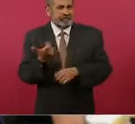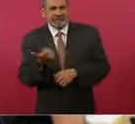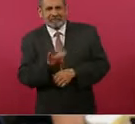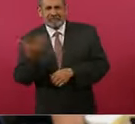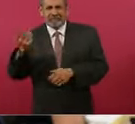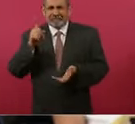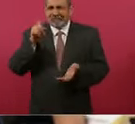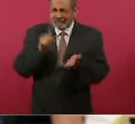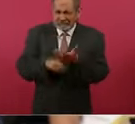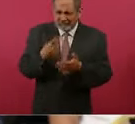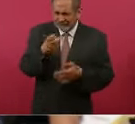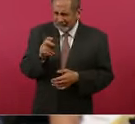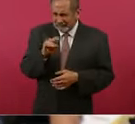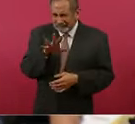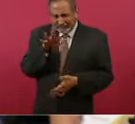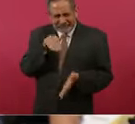de